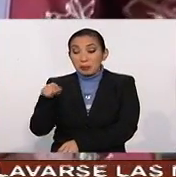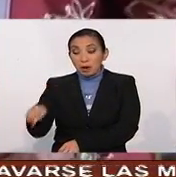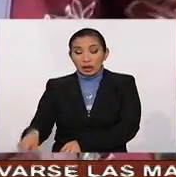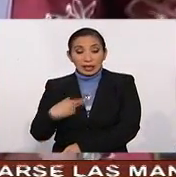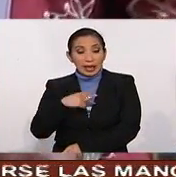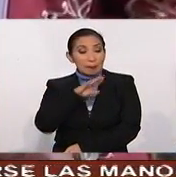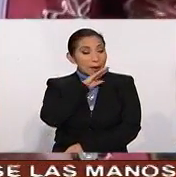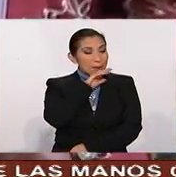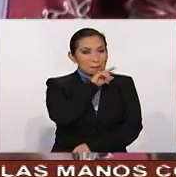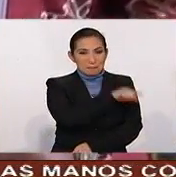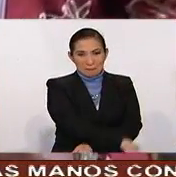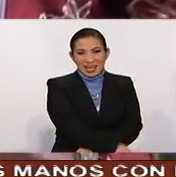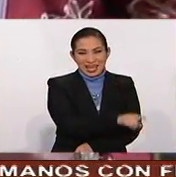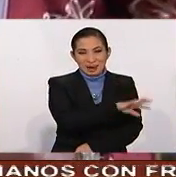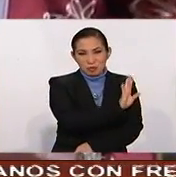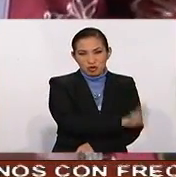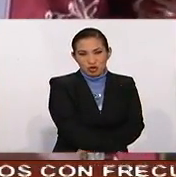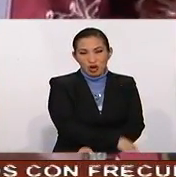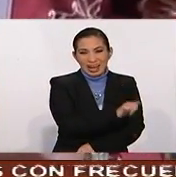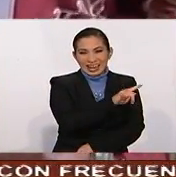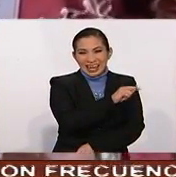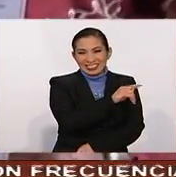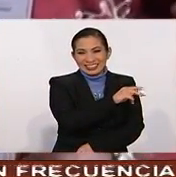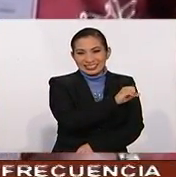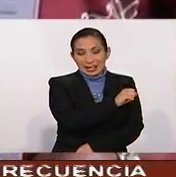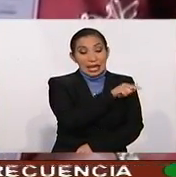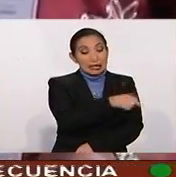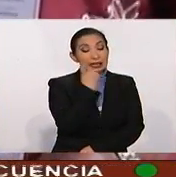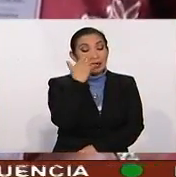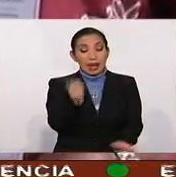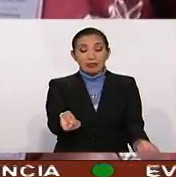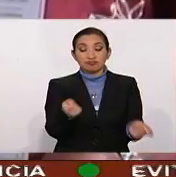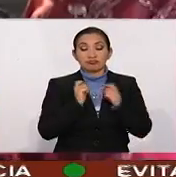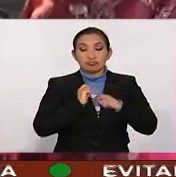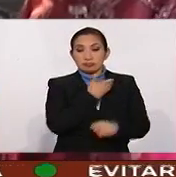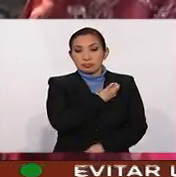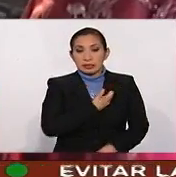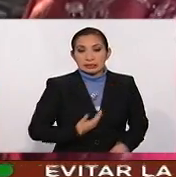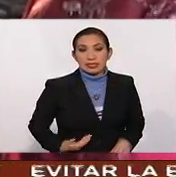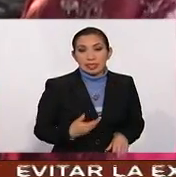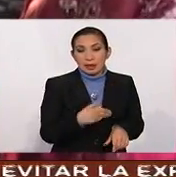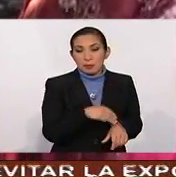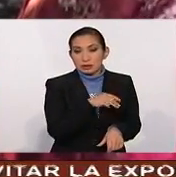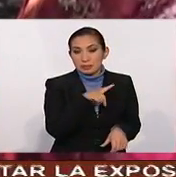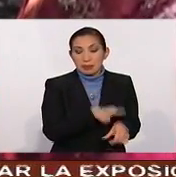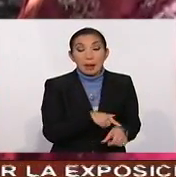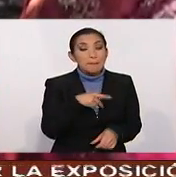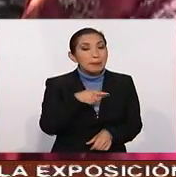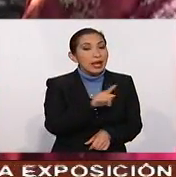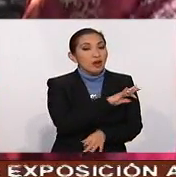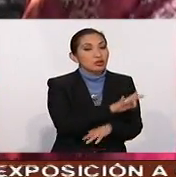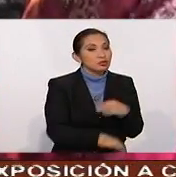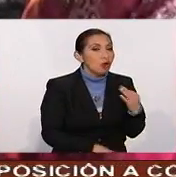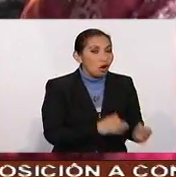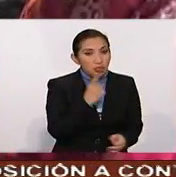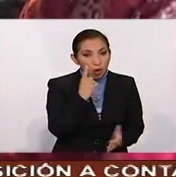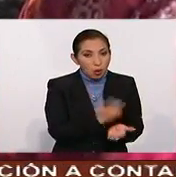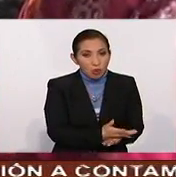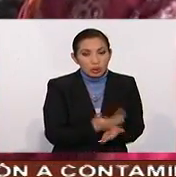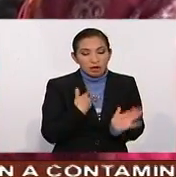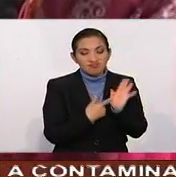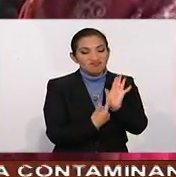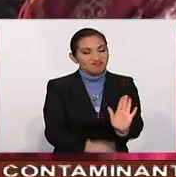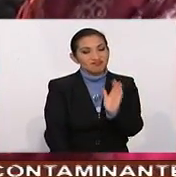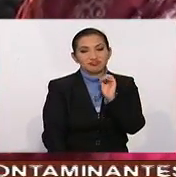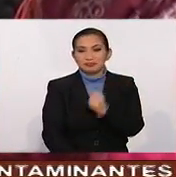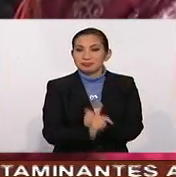la madre de la fallecida alcaldesa es la que quiere tener ahora la presidencia municipal. Pero todo esto simplemente ilustra